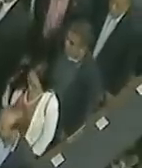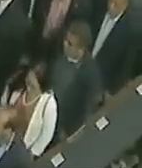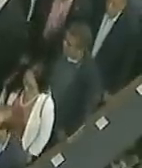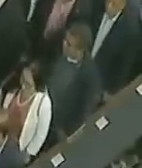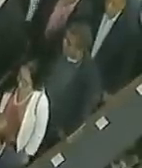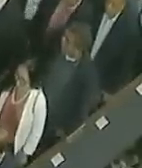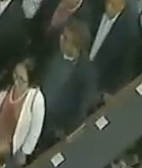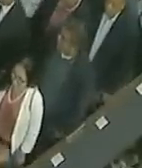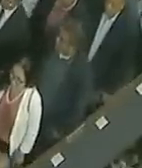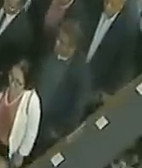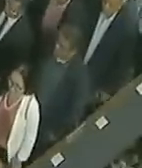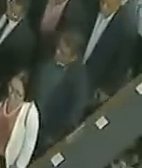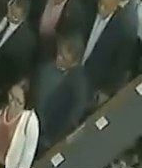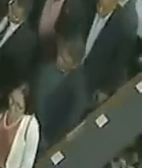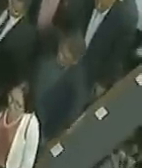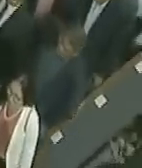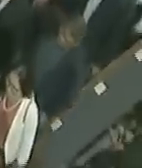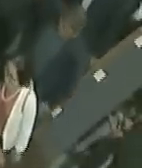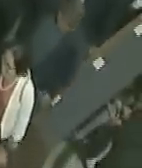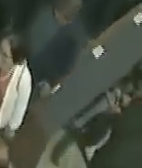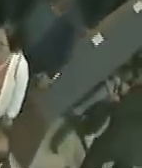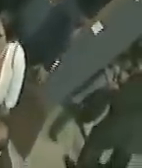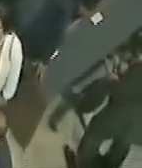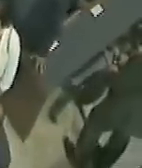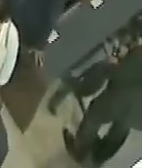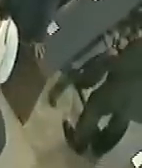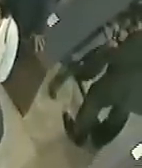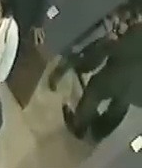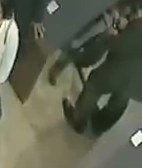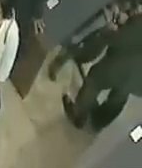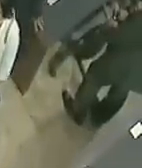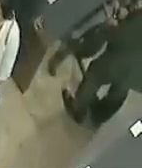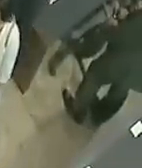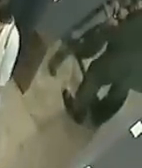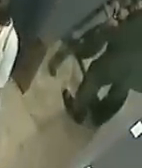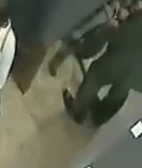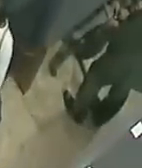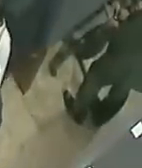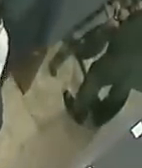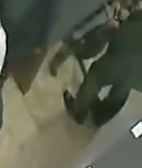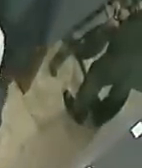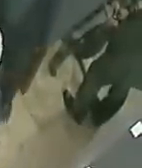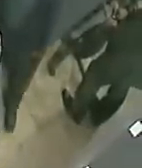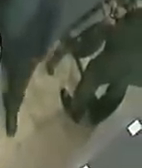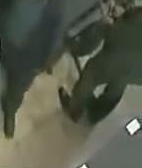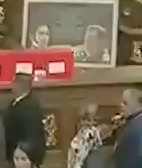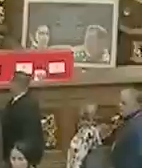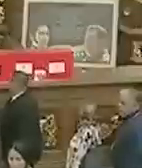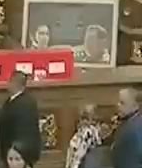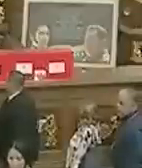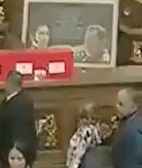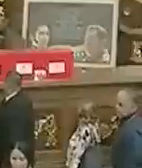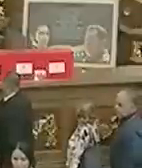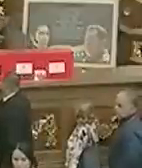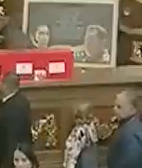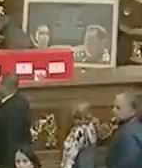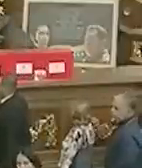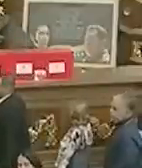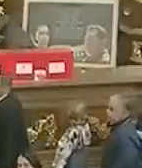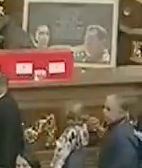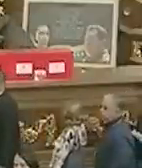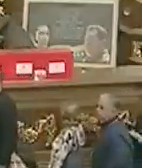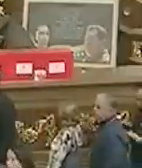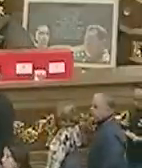Nacional, el diputado Jorge Rodríguez, saludaba a los 21 integrantes del Comité de Postulaciones Electorales. También resaltaba que la